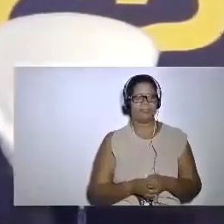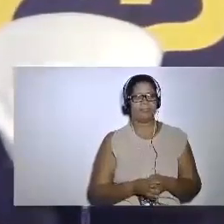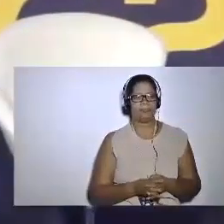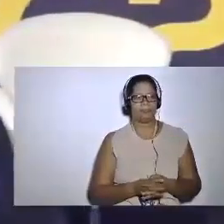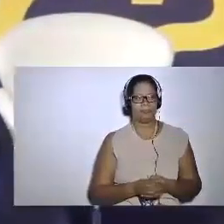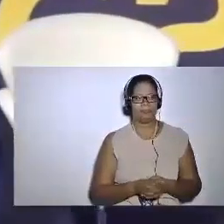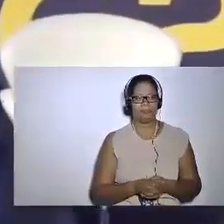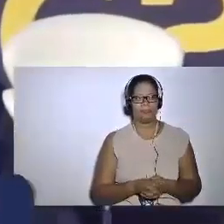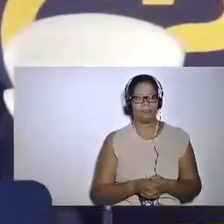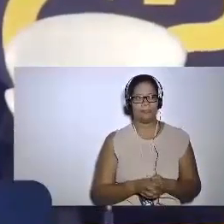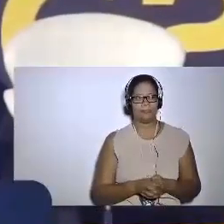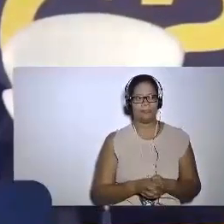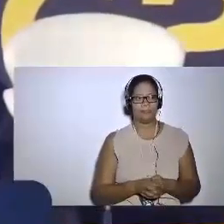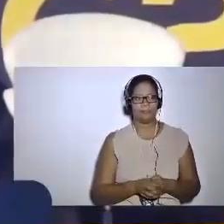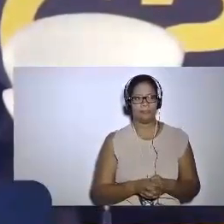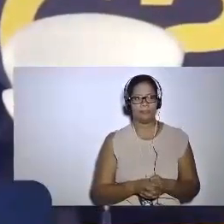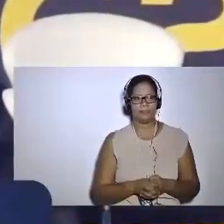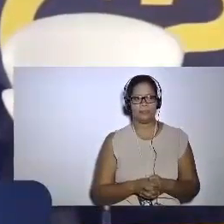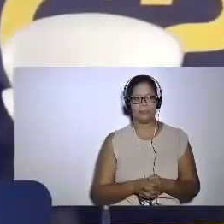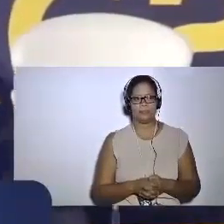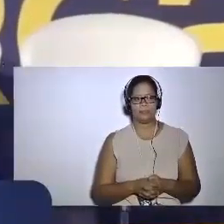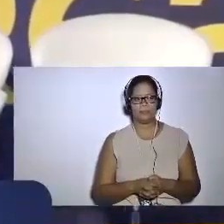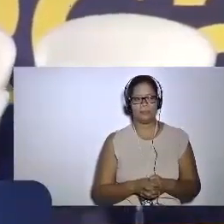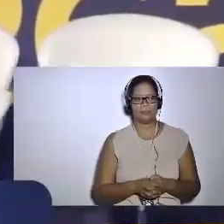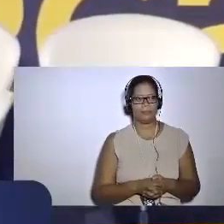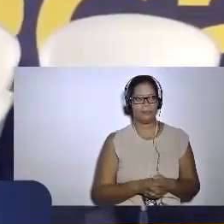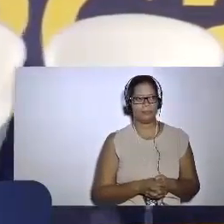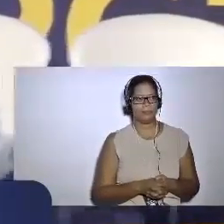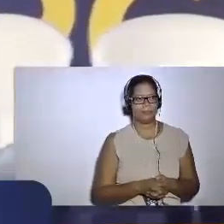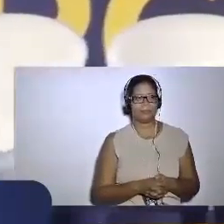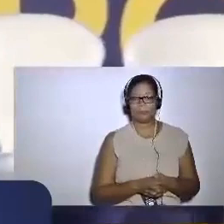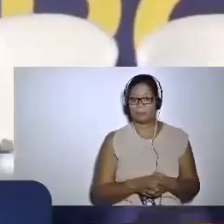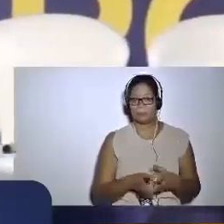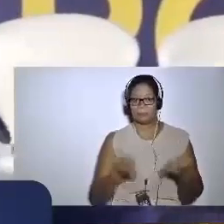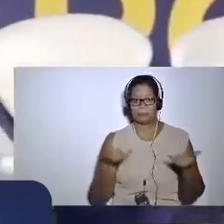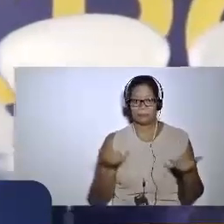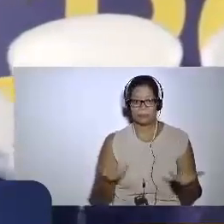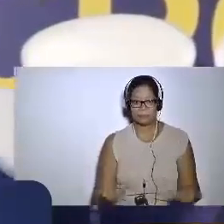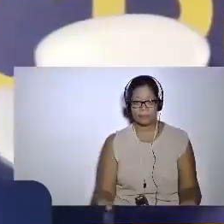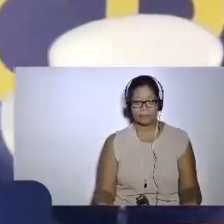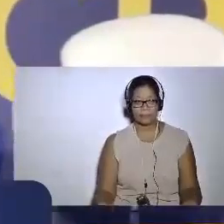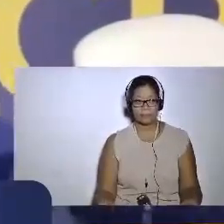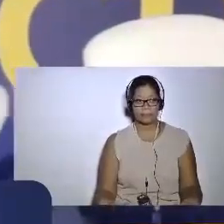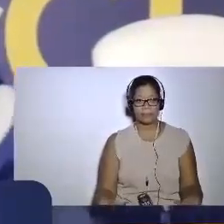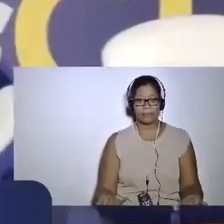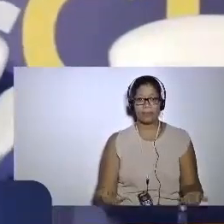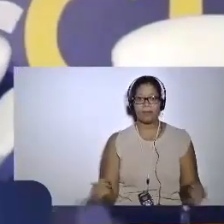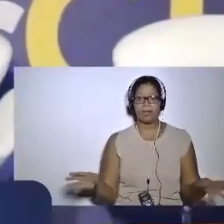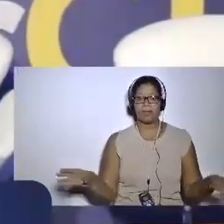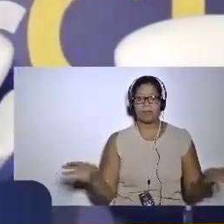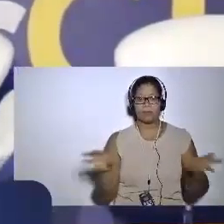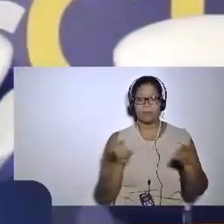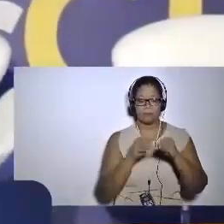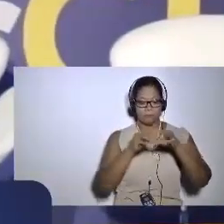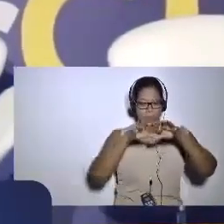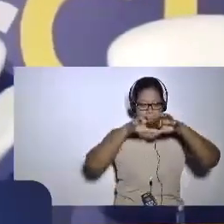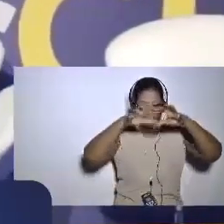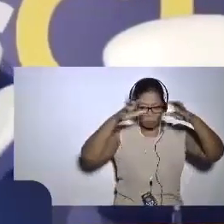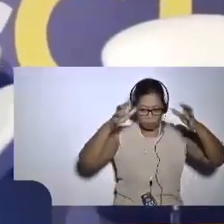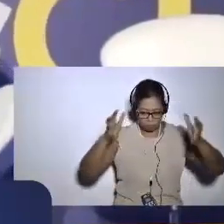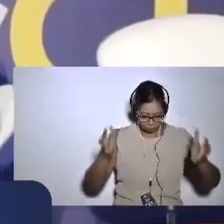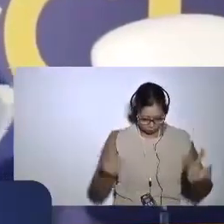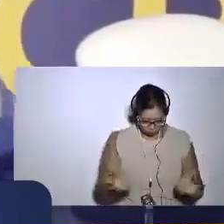el lobo en este mundo donde todos estamos súper conectados, lo que realmente es un